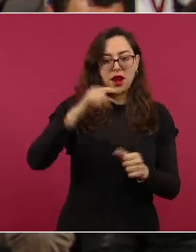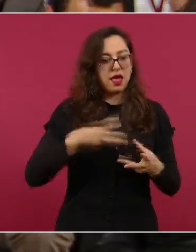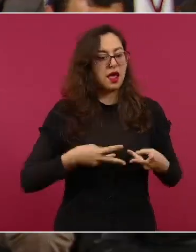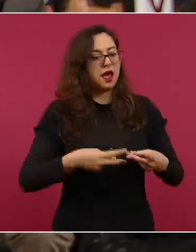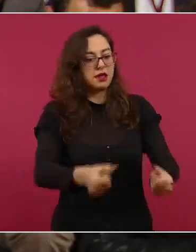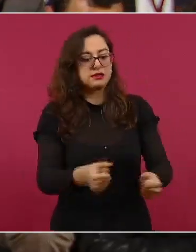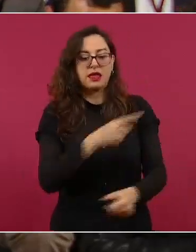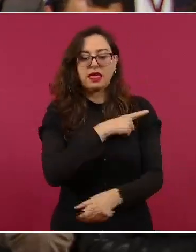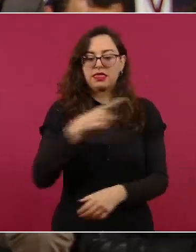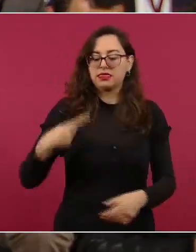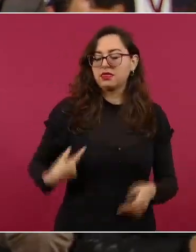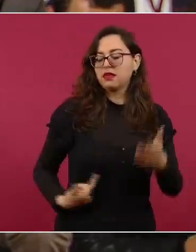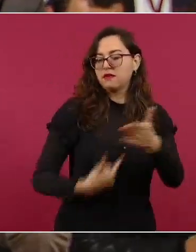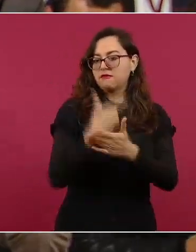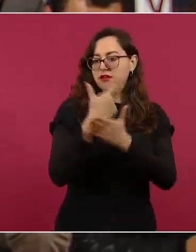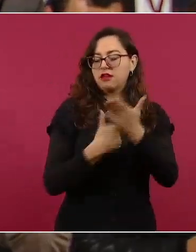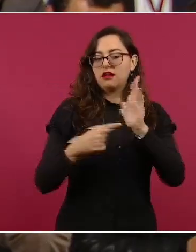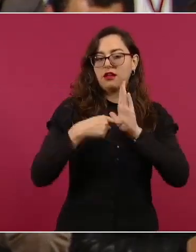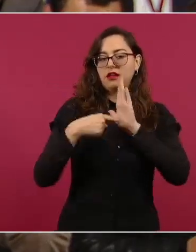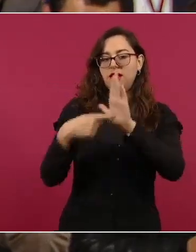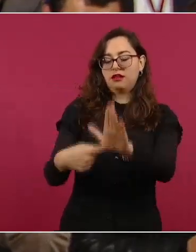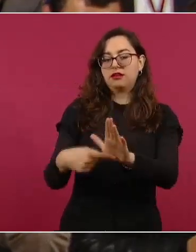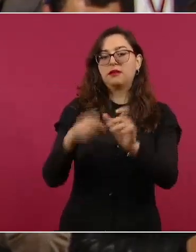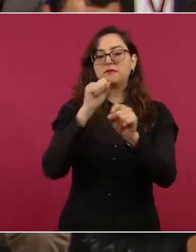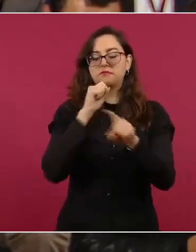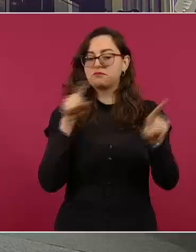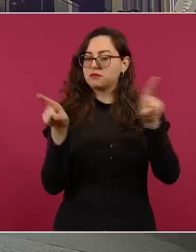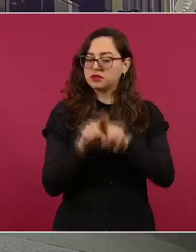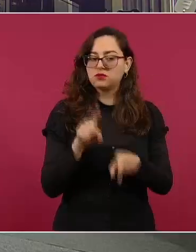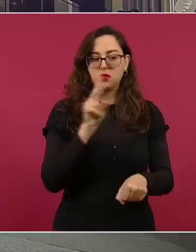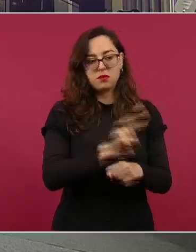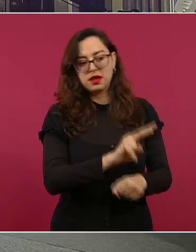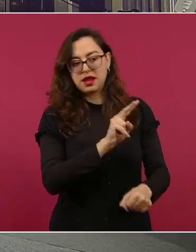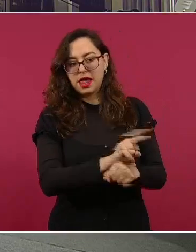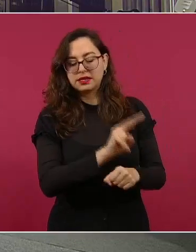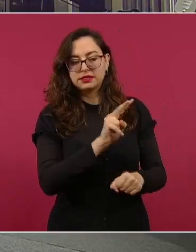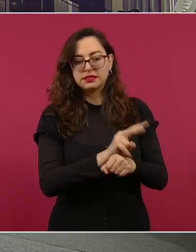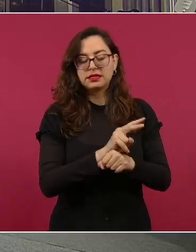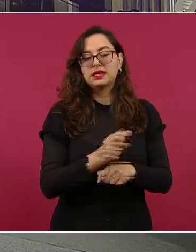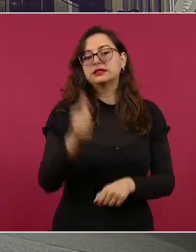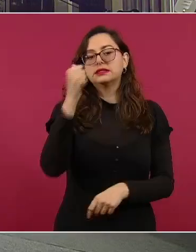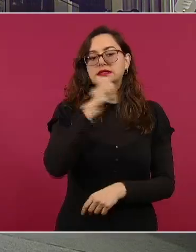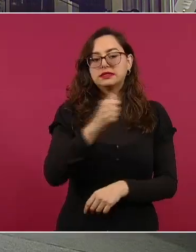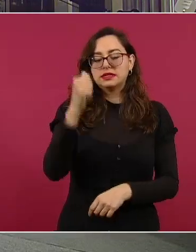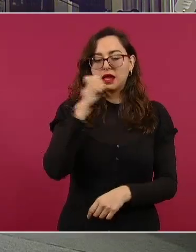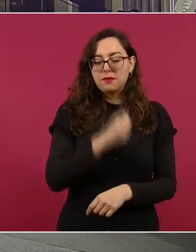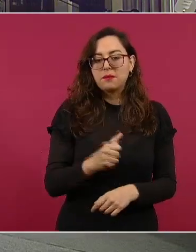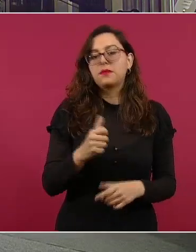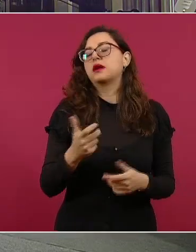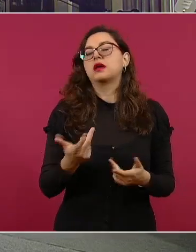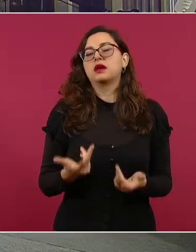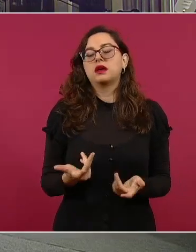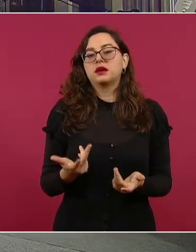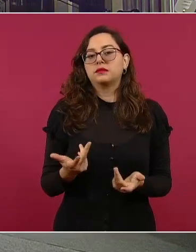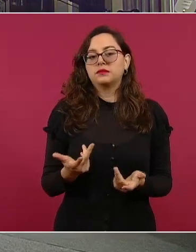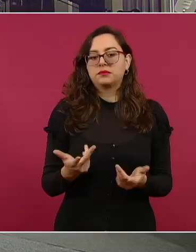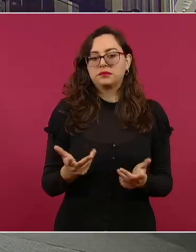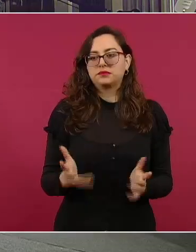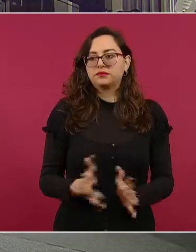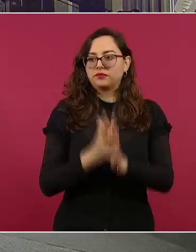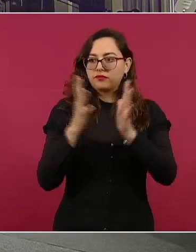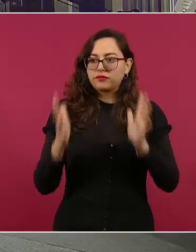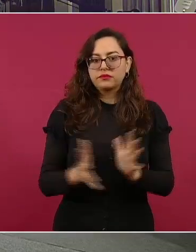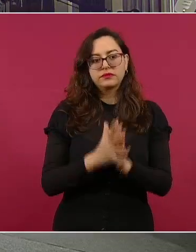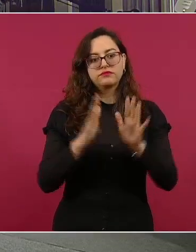obligados por ley a la transparencia y permanente rendición de cuentas, siempre bajo principios democráticos, siendo seleccionados